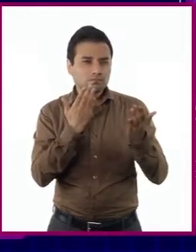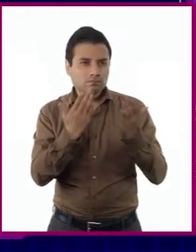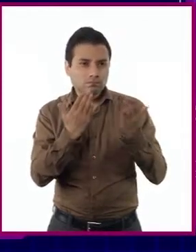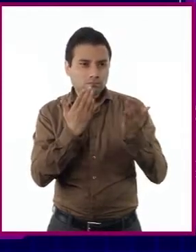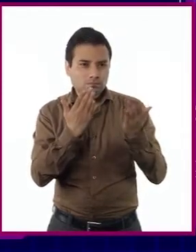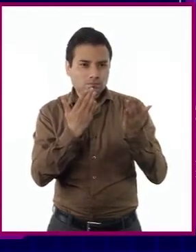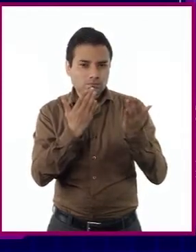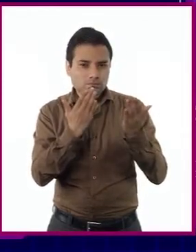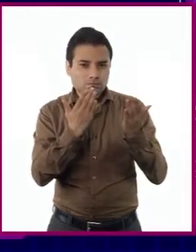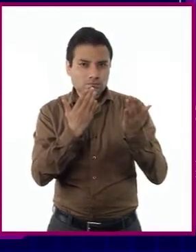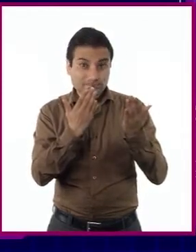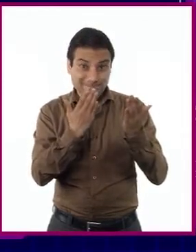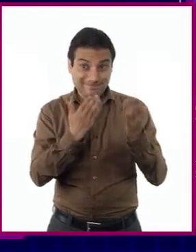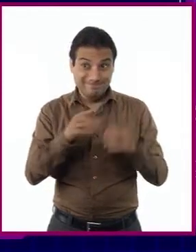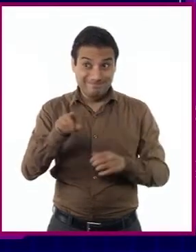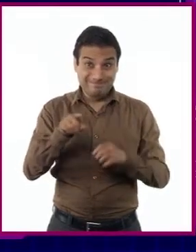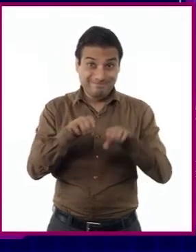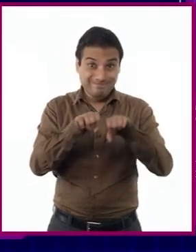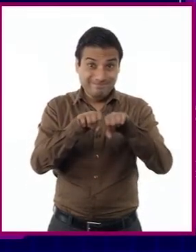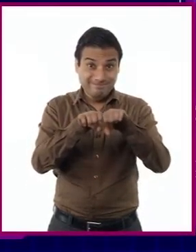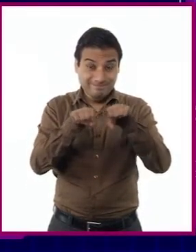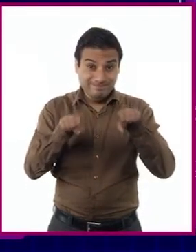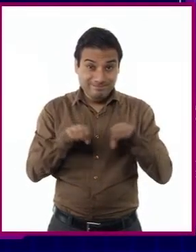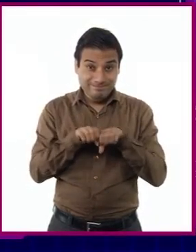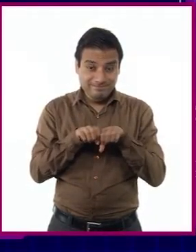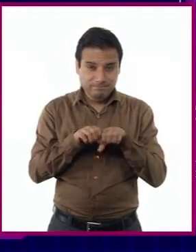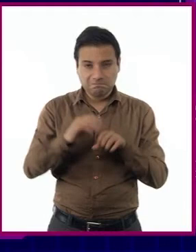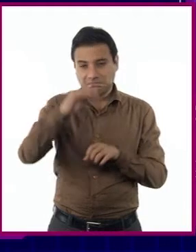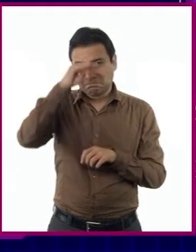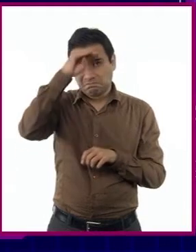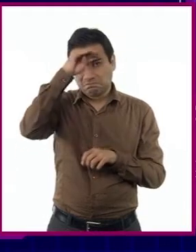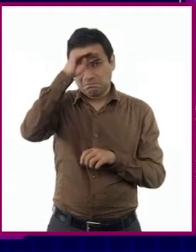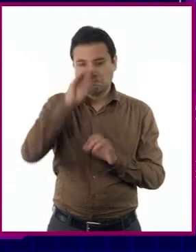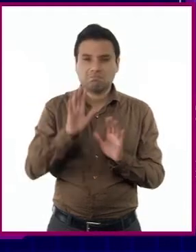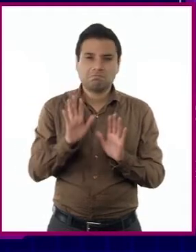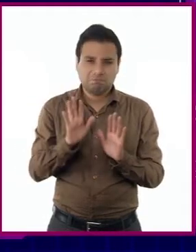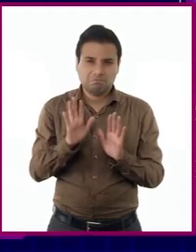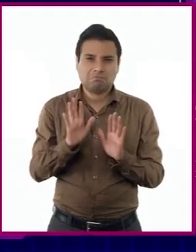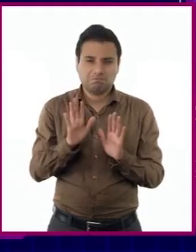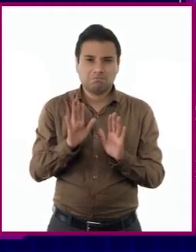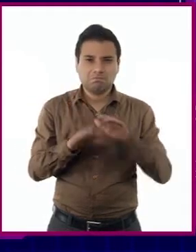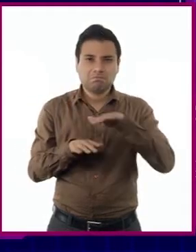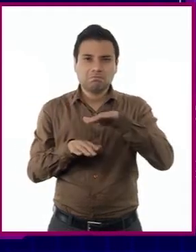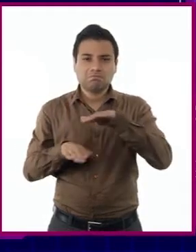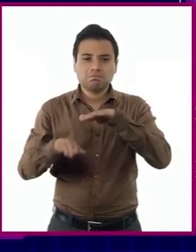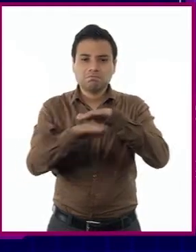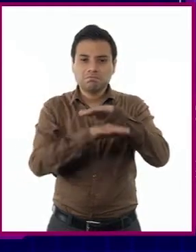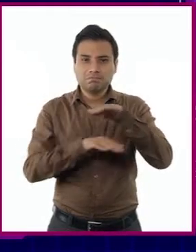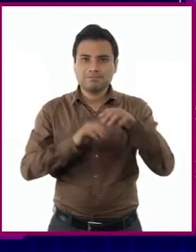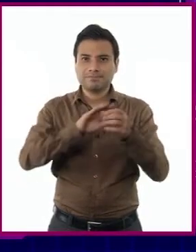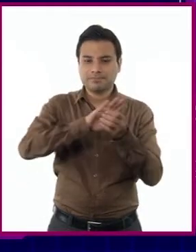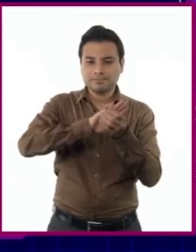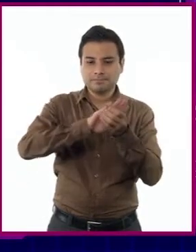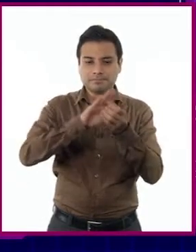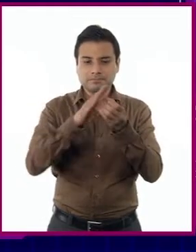este equipo únicamente consideró la medida de la superficie curva del cilindro